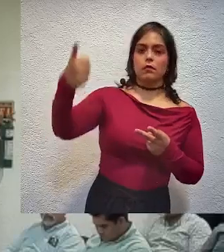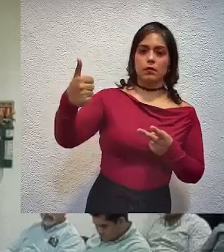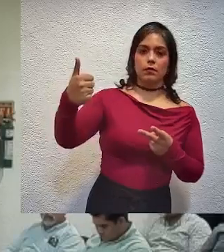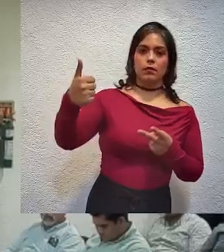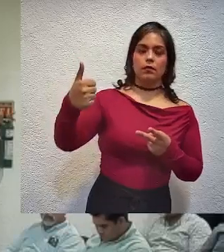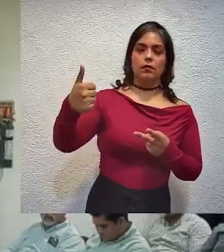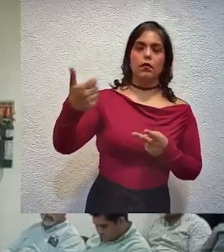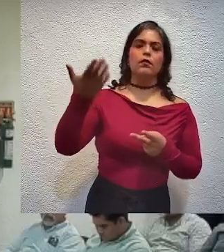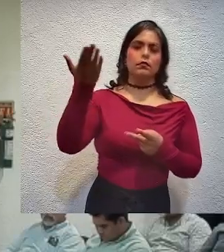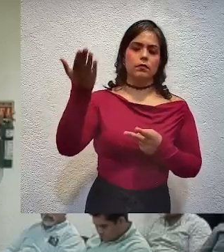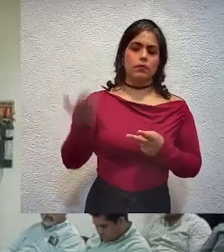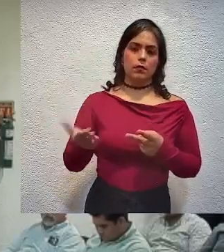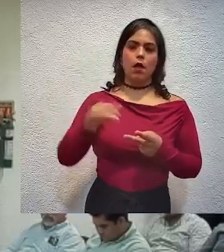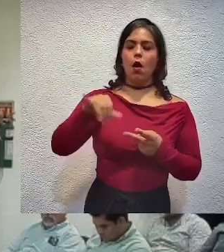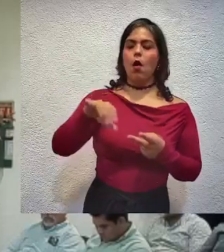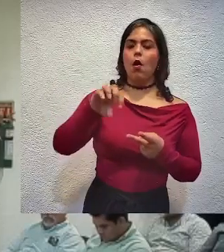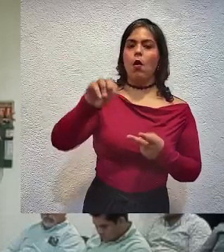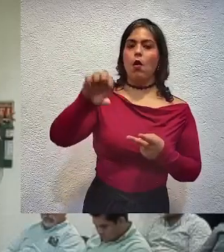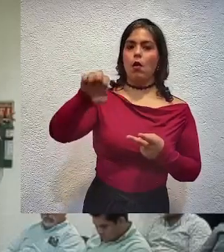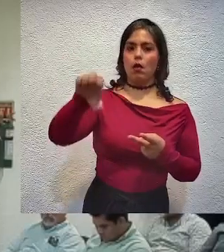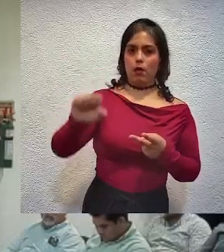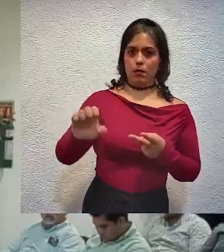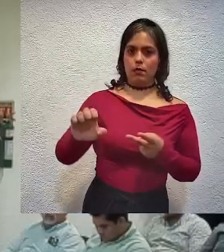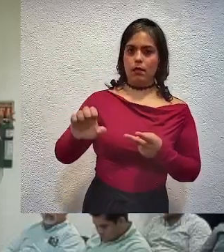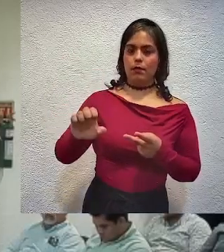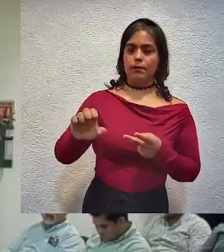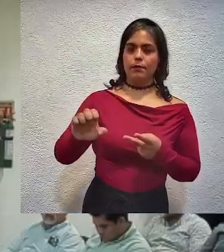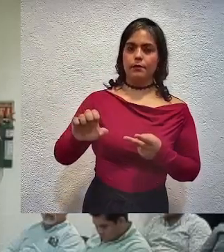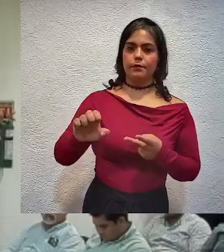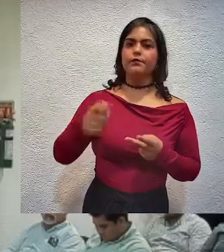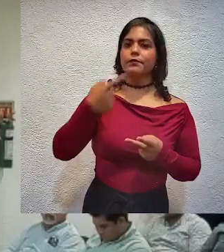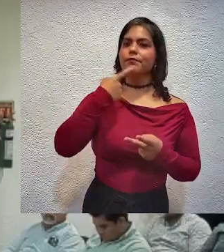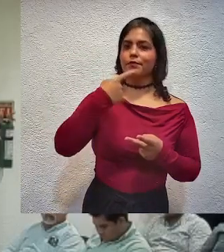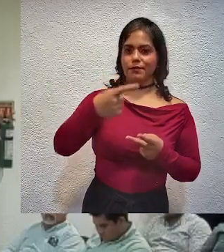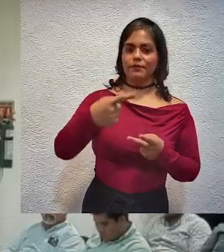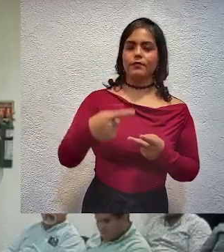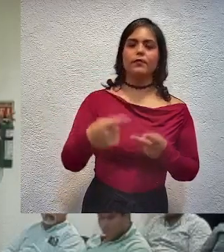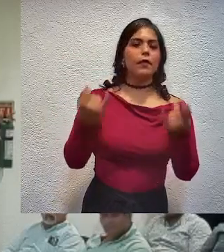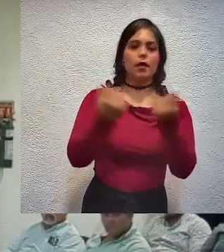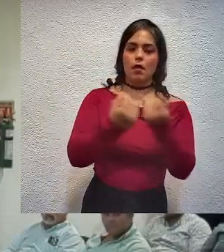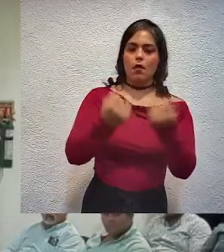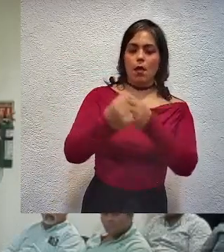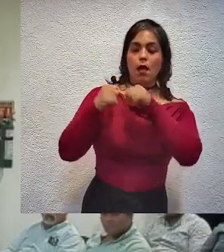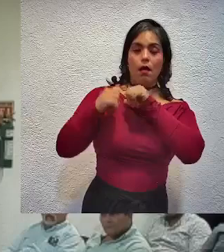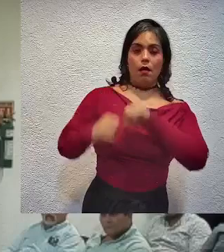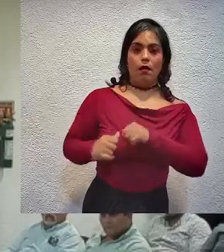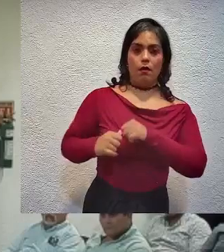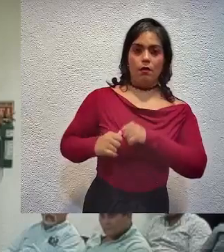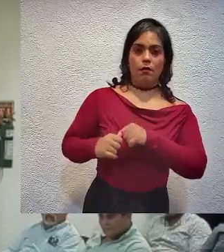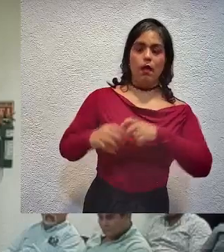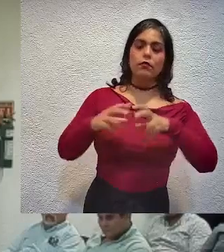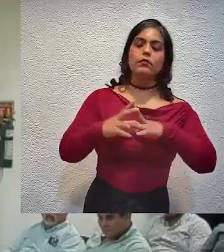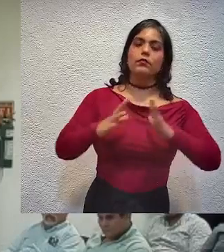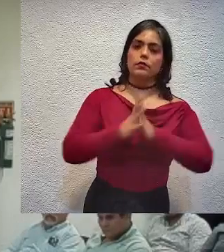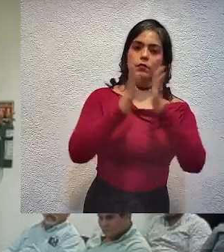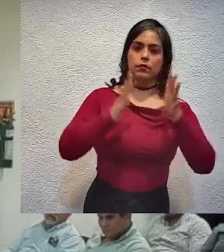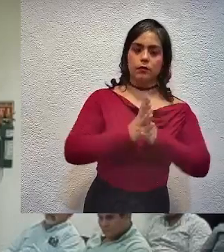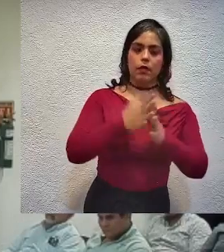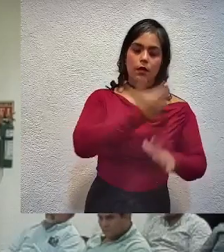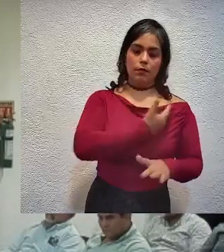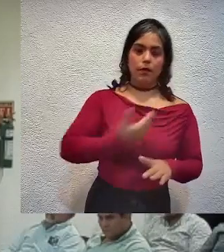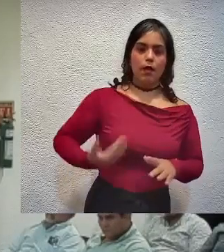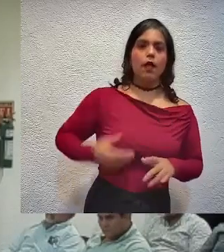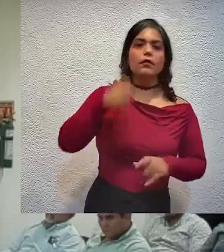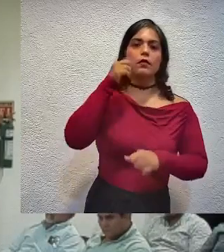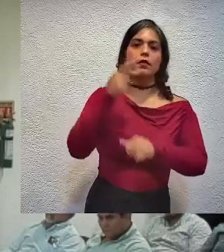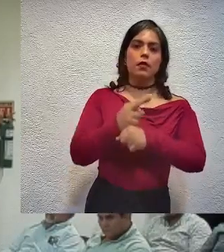El actor es José Inés Betancur Salgado y la autoridad responsable es el Pleno, Presidencia y Secretaría de